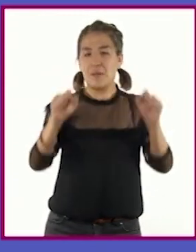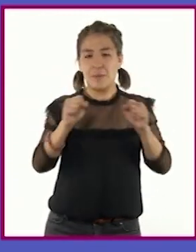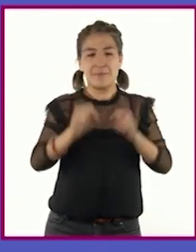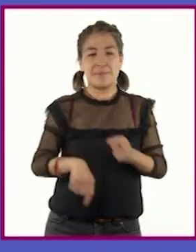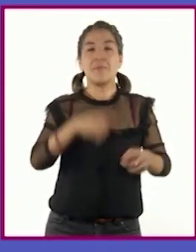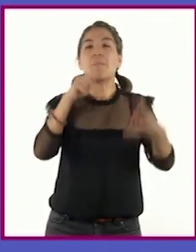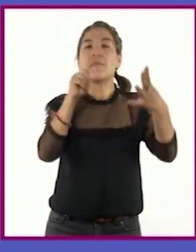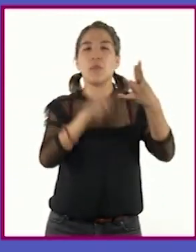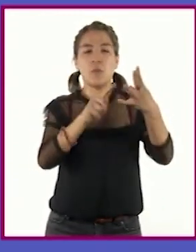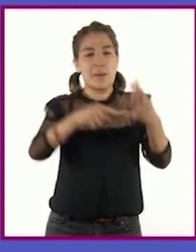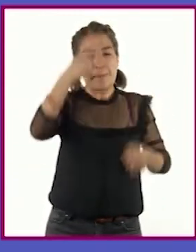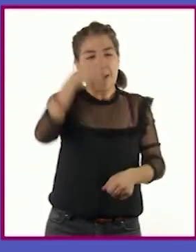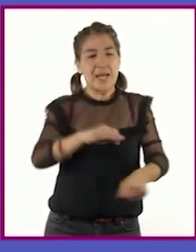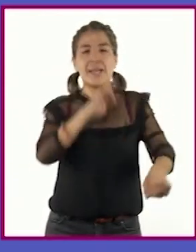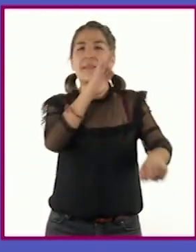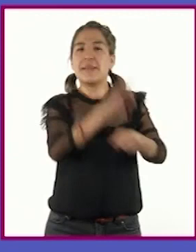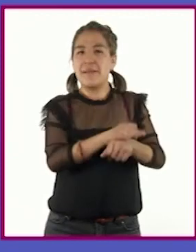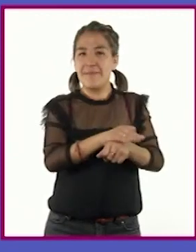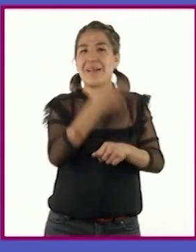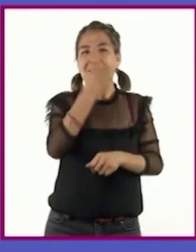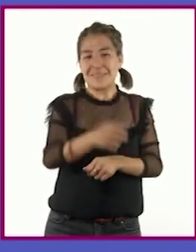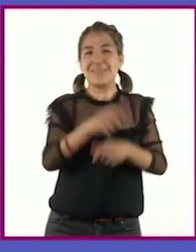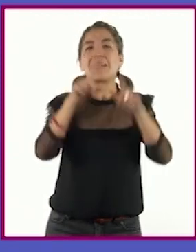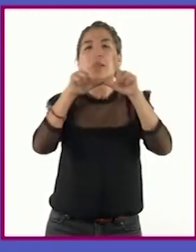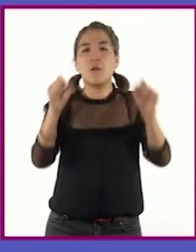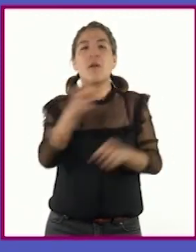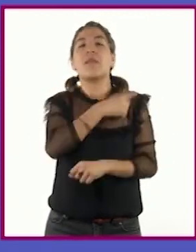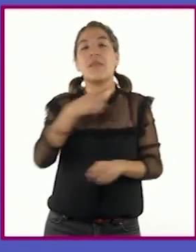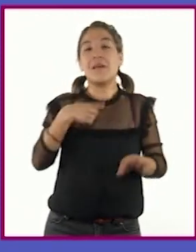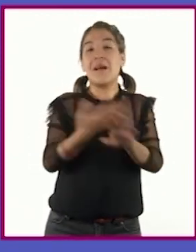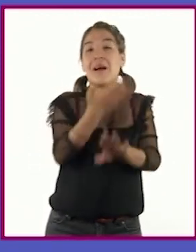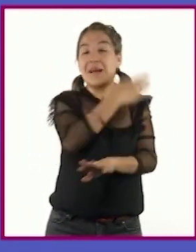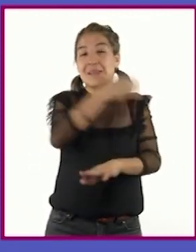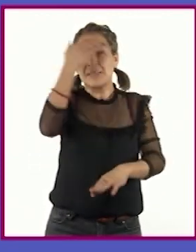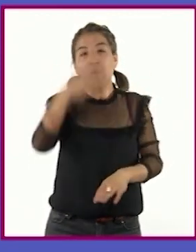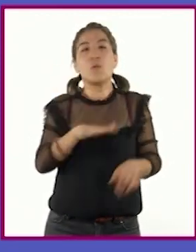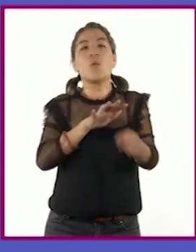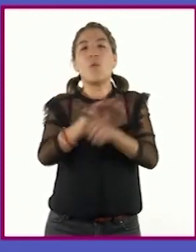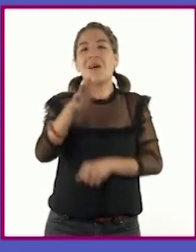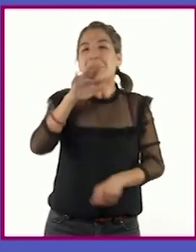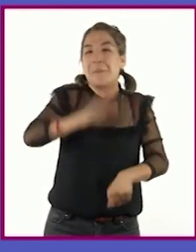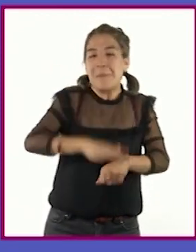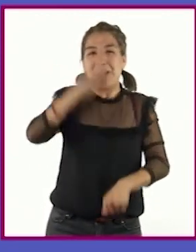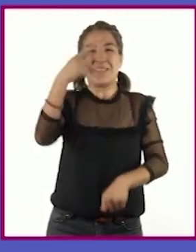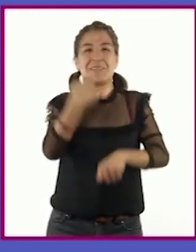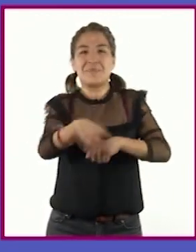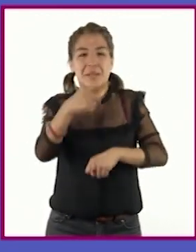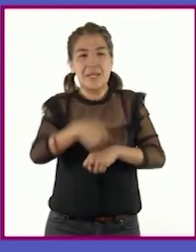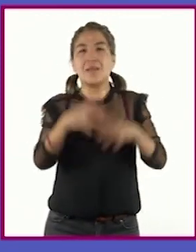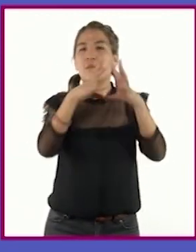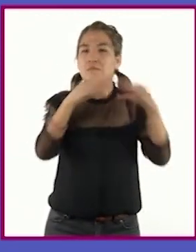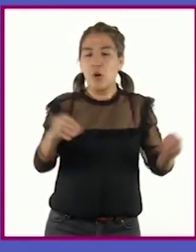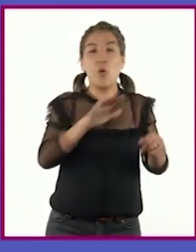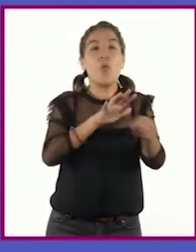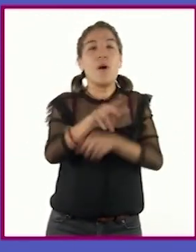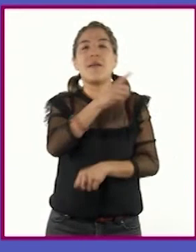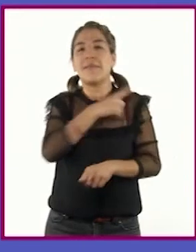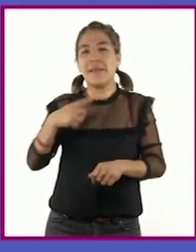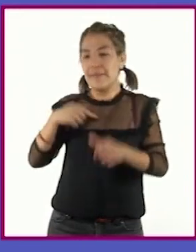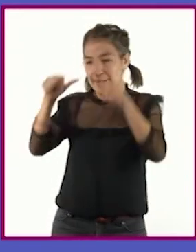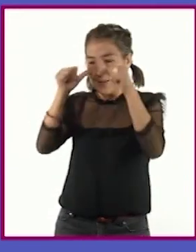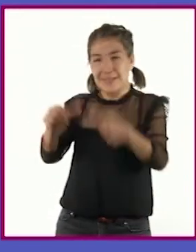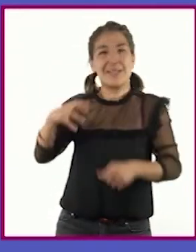para defender nuestras lenguas, habrá que saber cuáles están en mayor riesgo y a cuáles hay que prestar